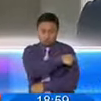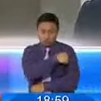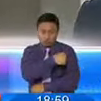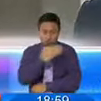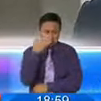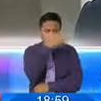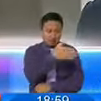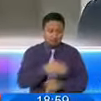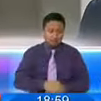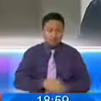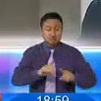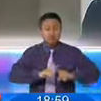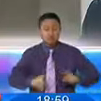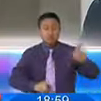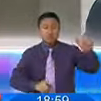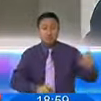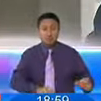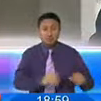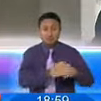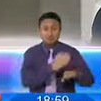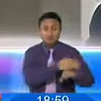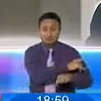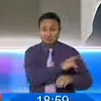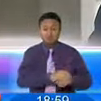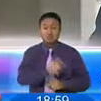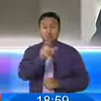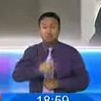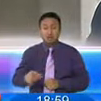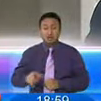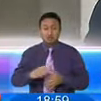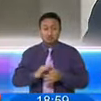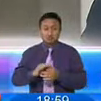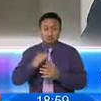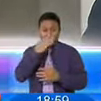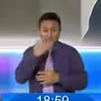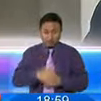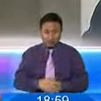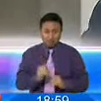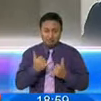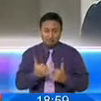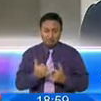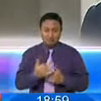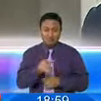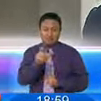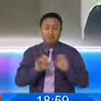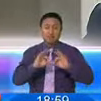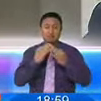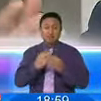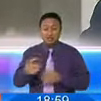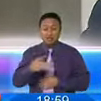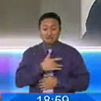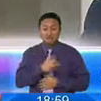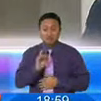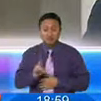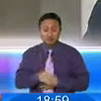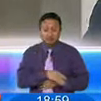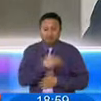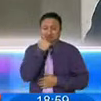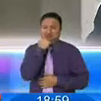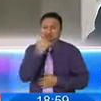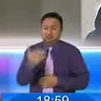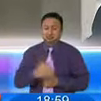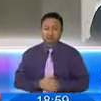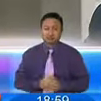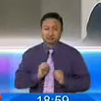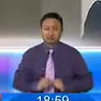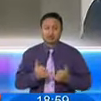Solamente que son delincuentes que no solamente jugaron con la vida de nuestros compatriotas, sino que ahora quieren jugar con el dolor de las familias y con el dolor del Ecuador